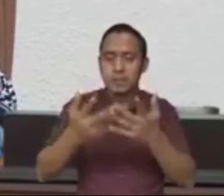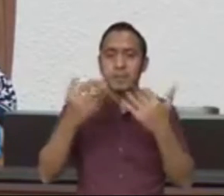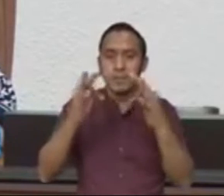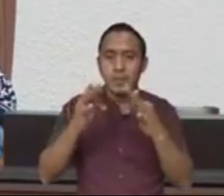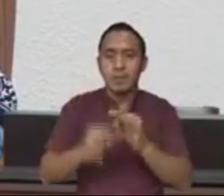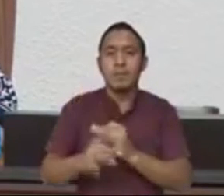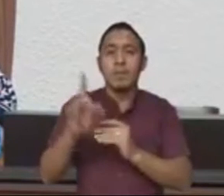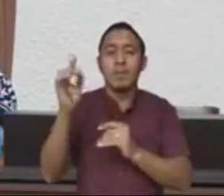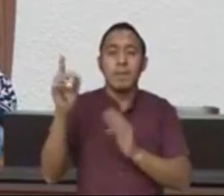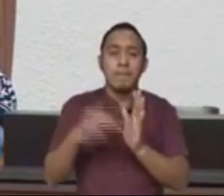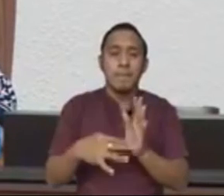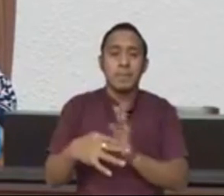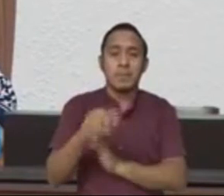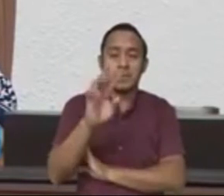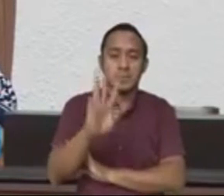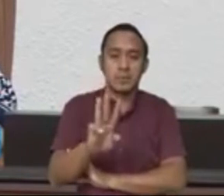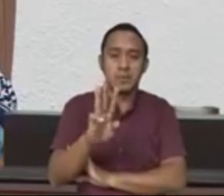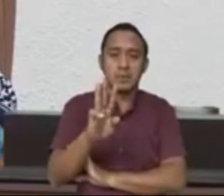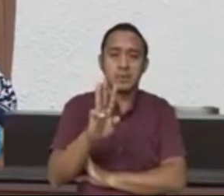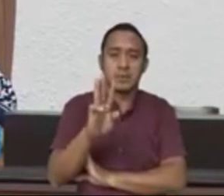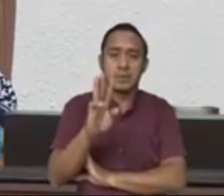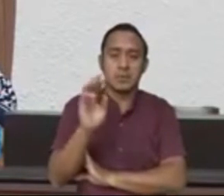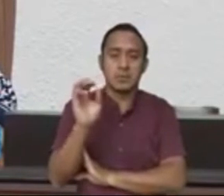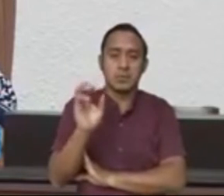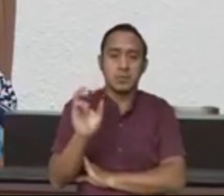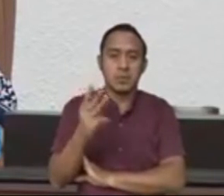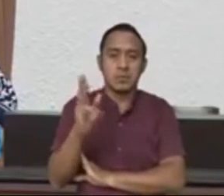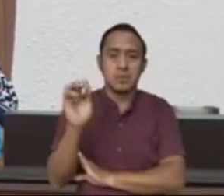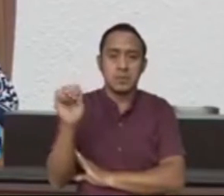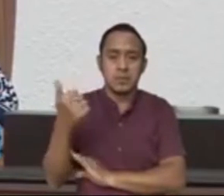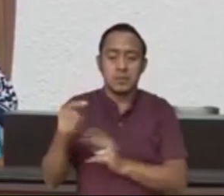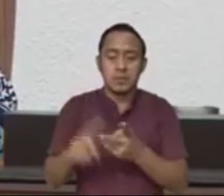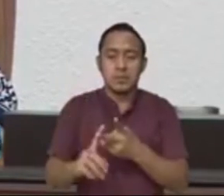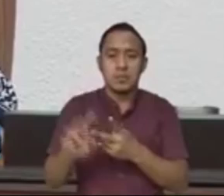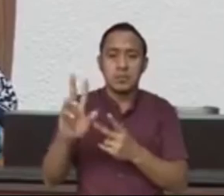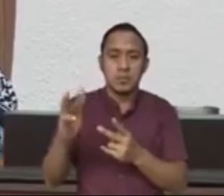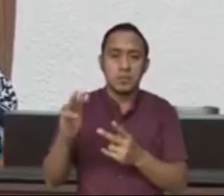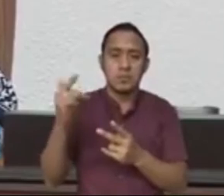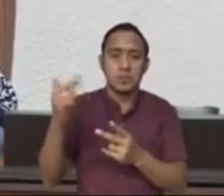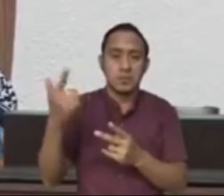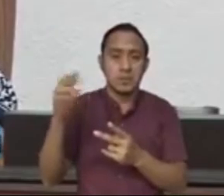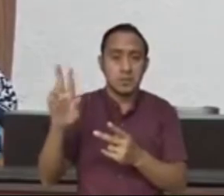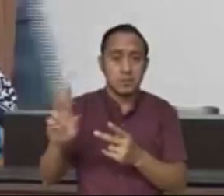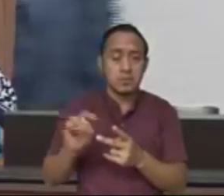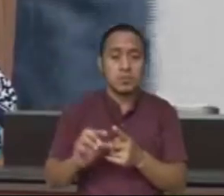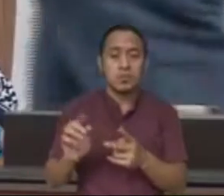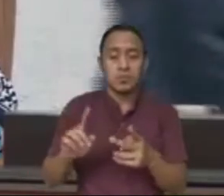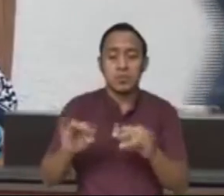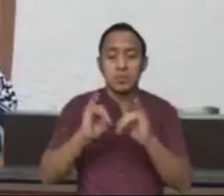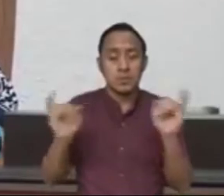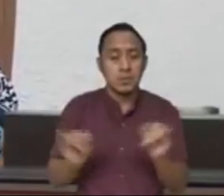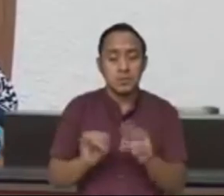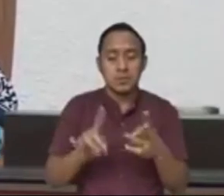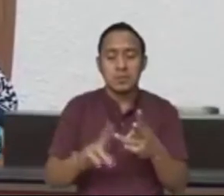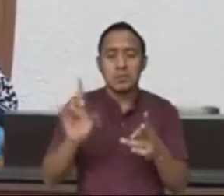de 1.336 normas, 972 instrumentos internacionales,